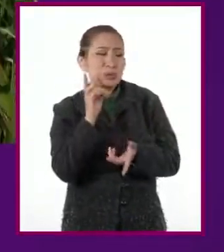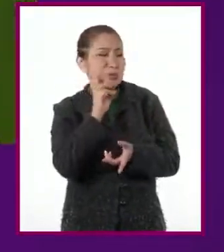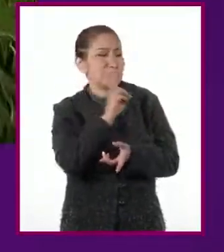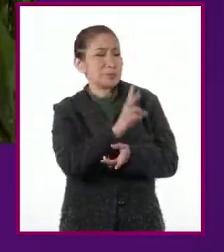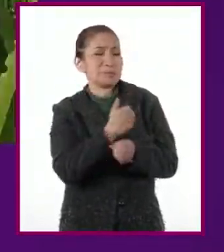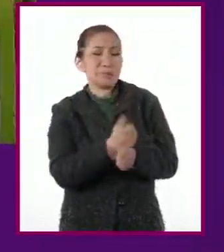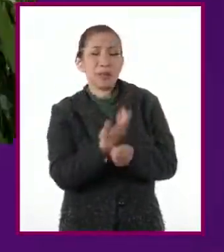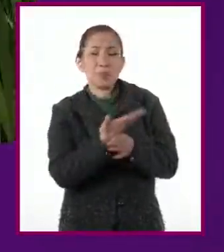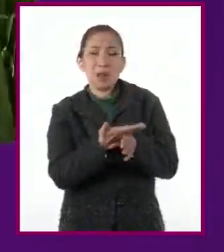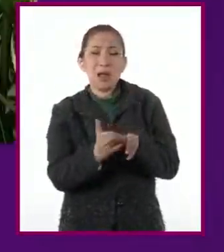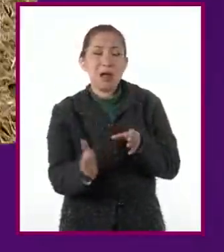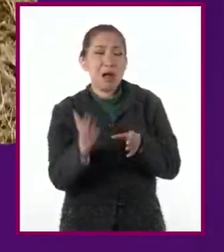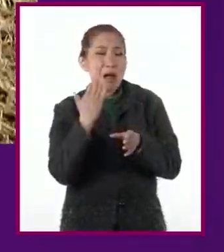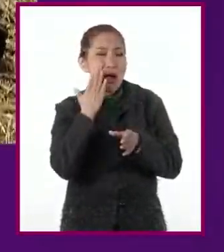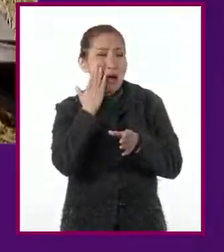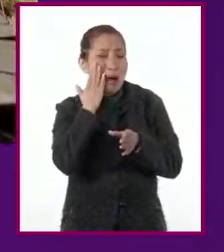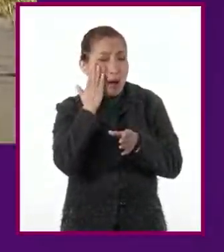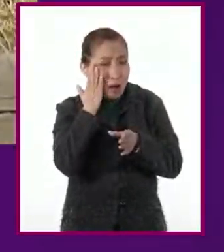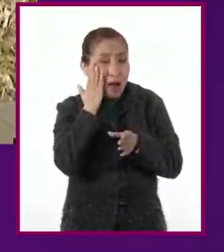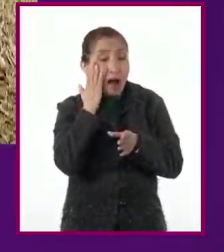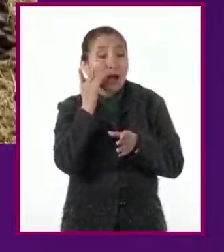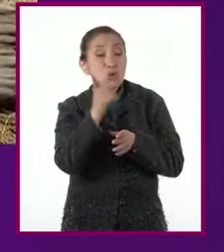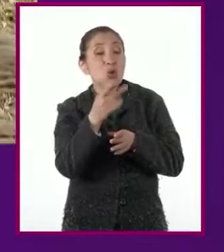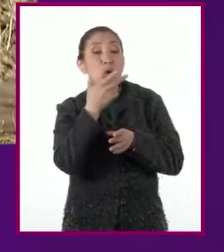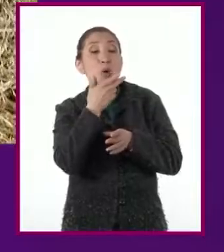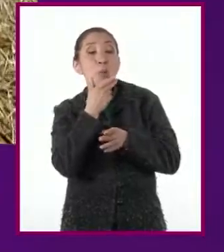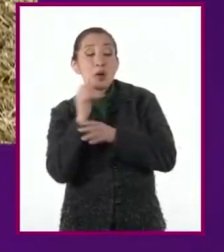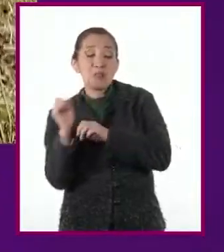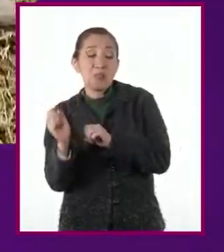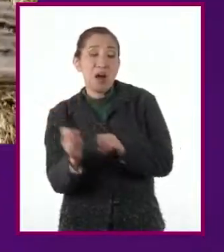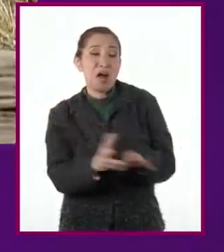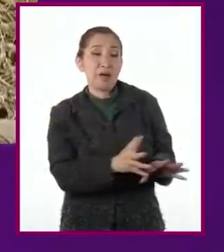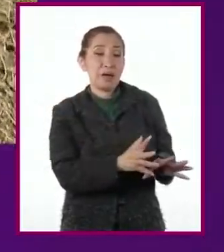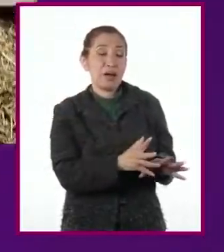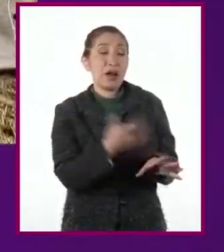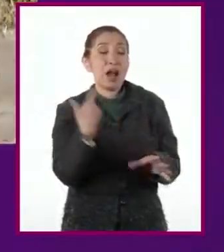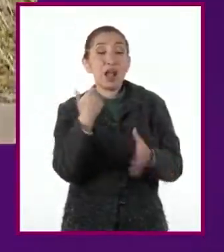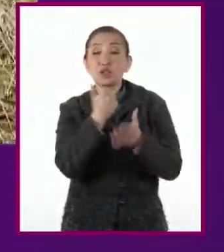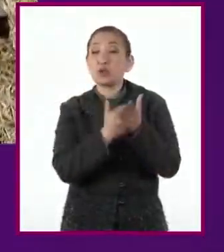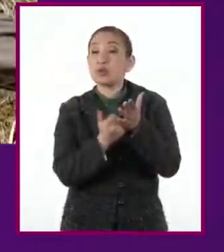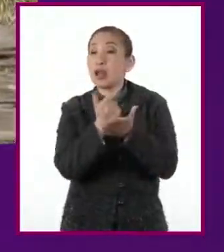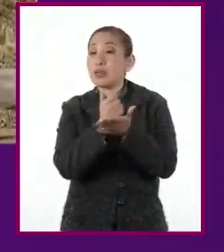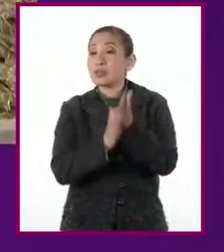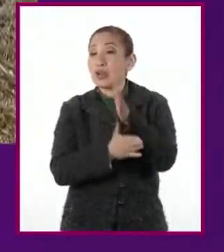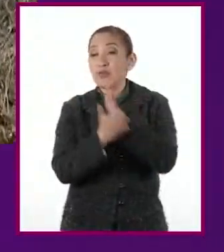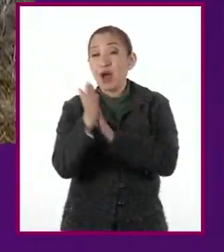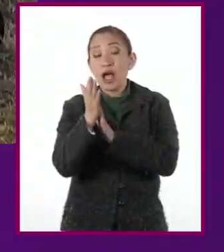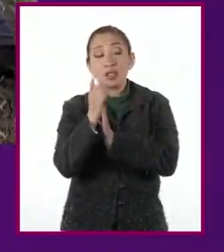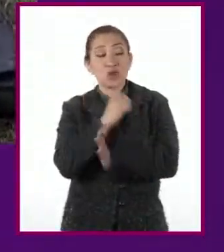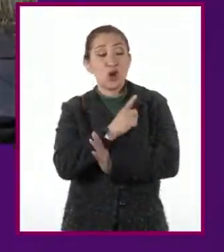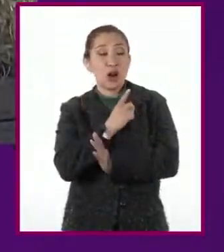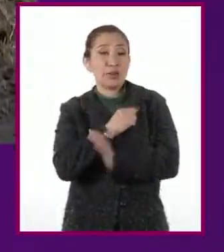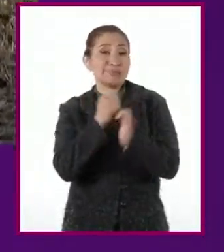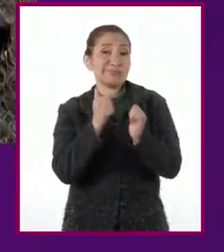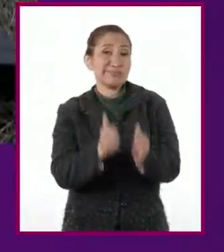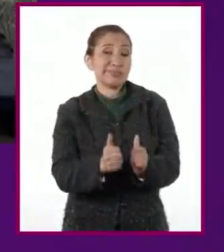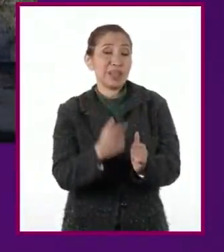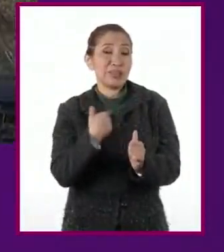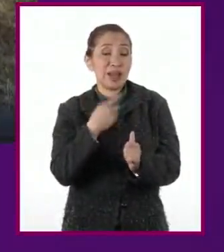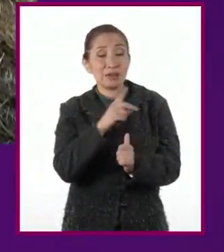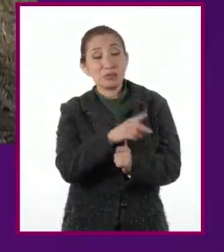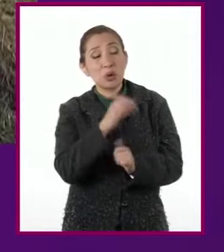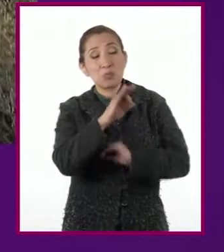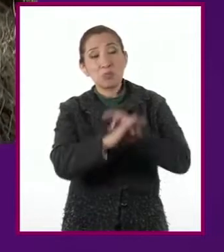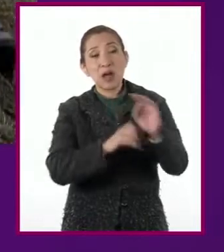quebranto, puso blanca su mejilla. Su pastor la ha abandonado, a la ciudad se marchó y solita la dejó a la vera